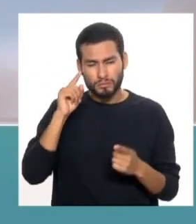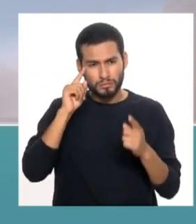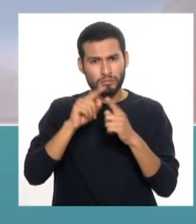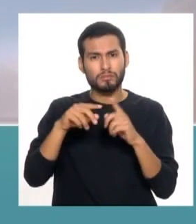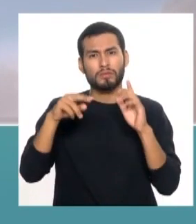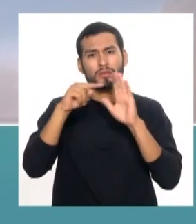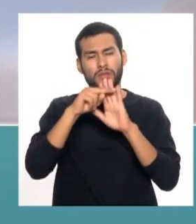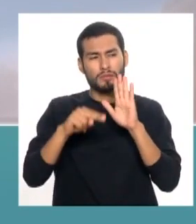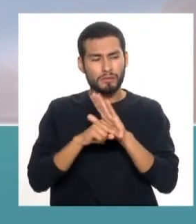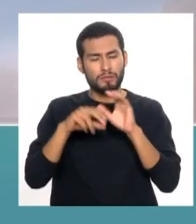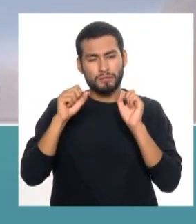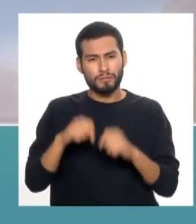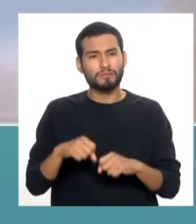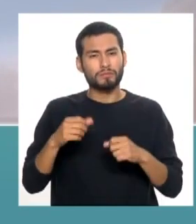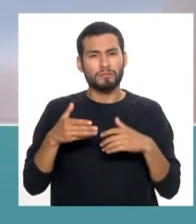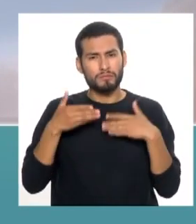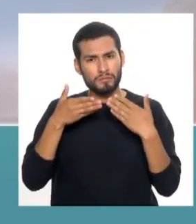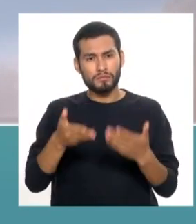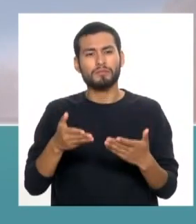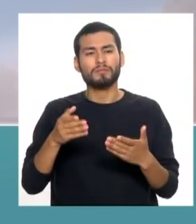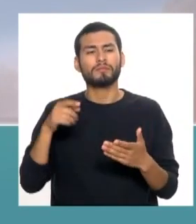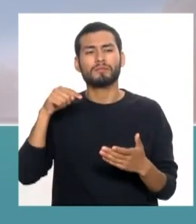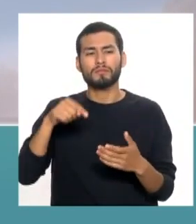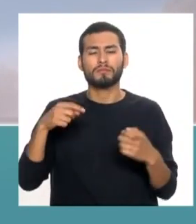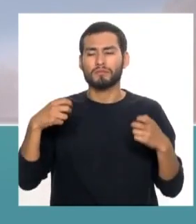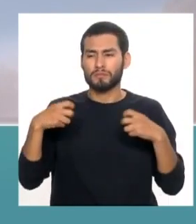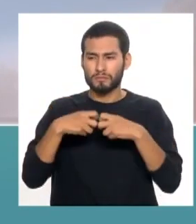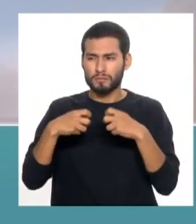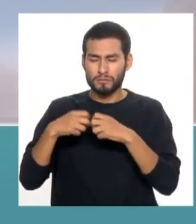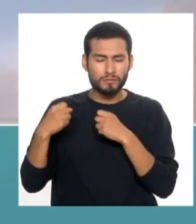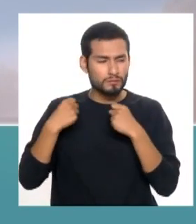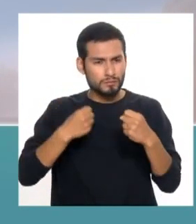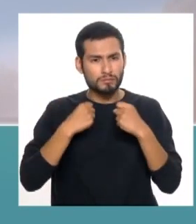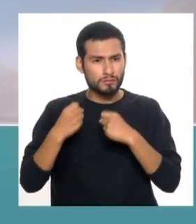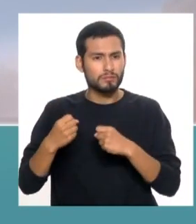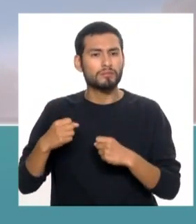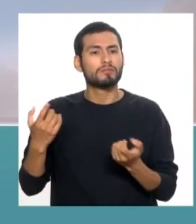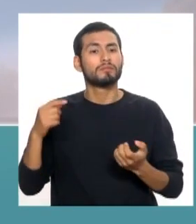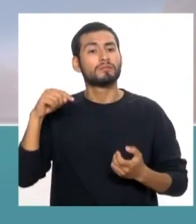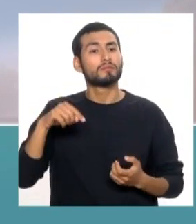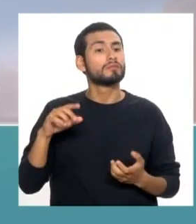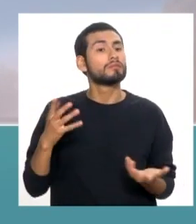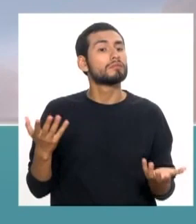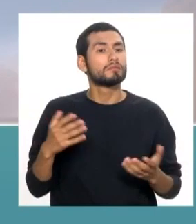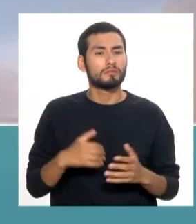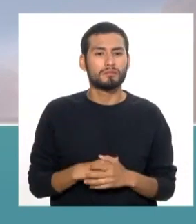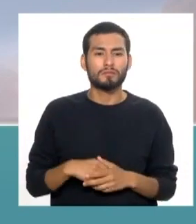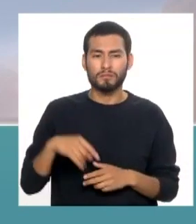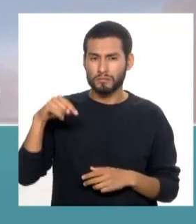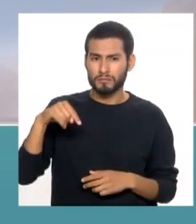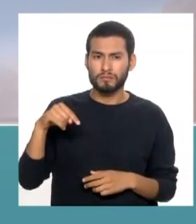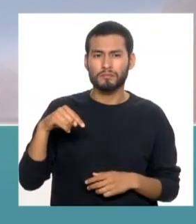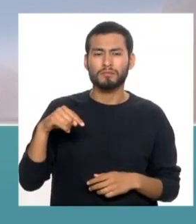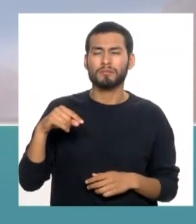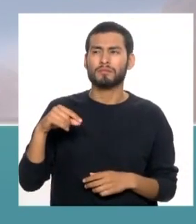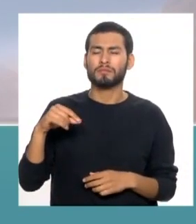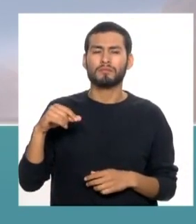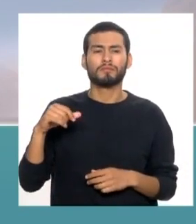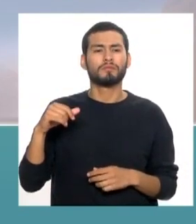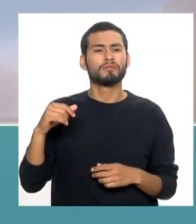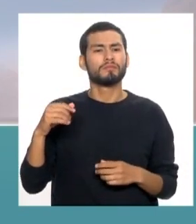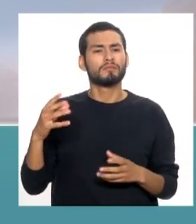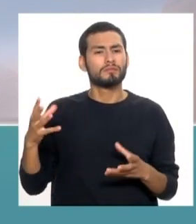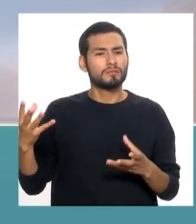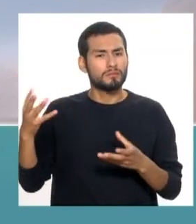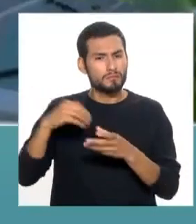para promoverla, exactamente, para promover la electromovilidad. Y también es donde entra justamente esta